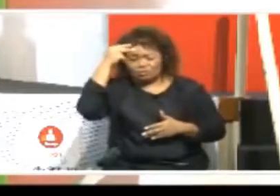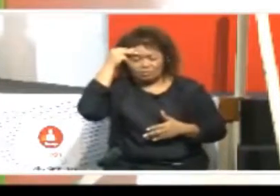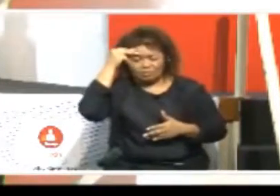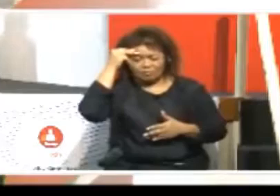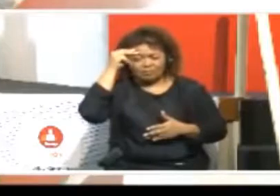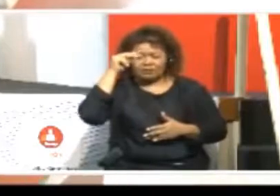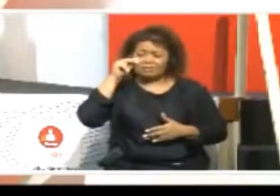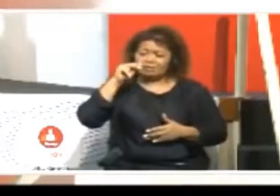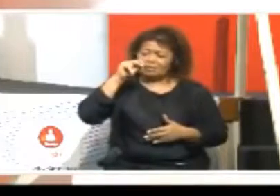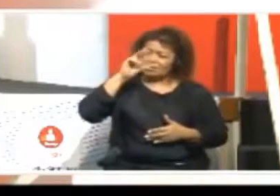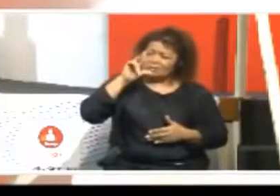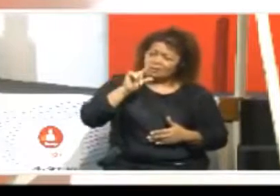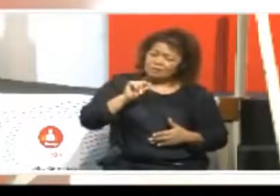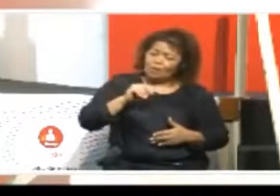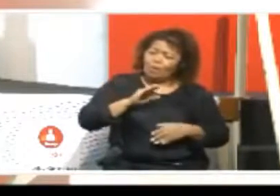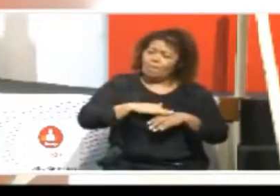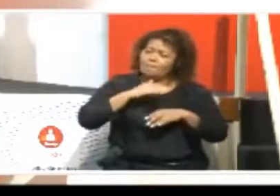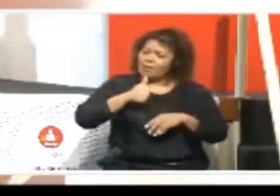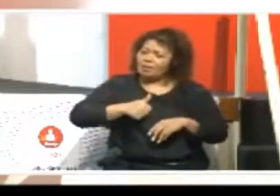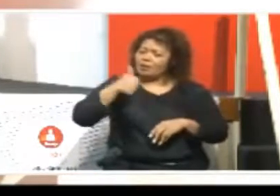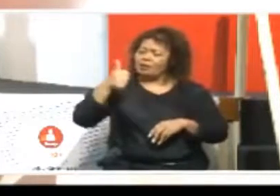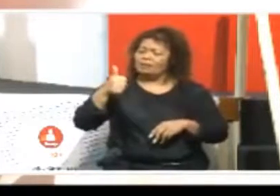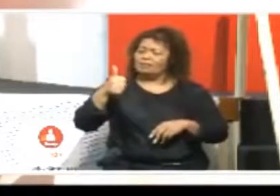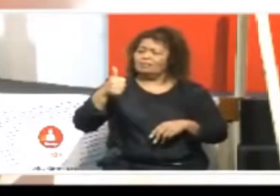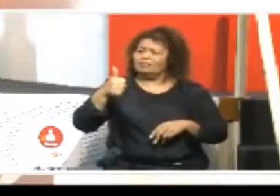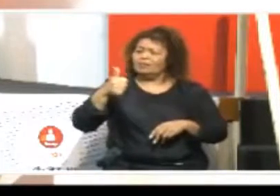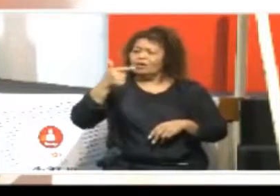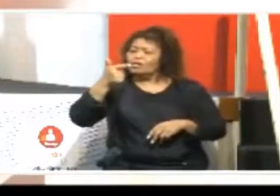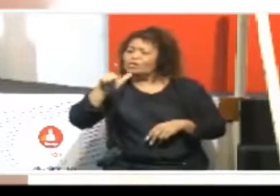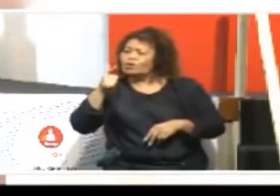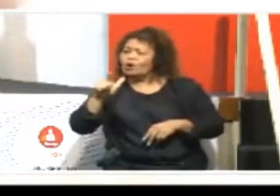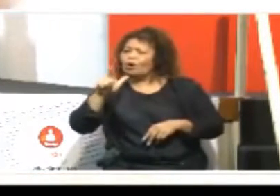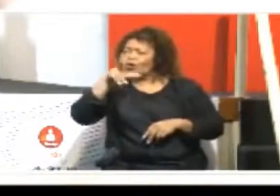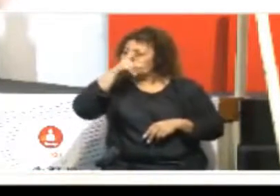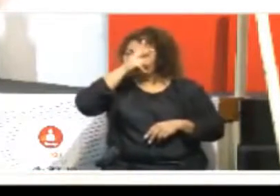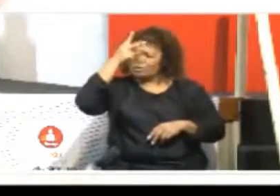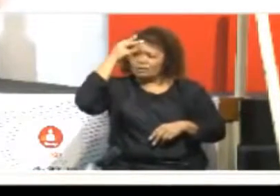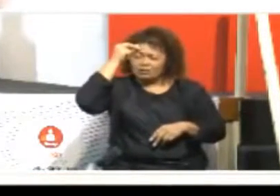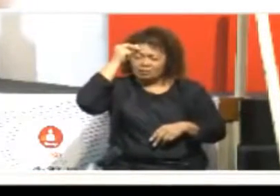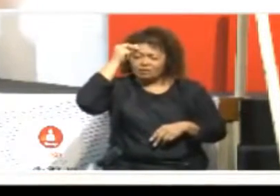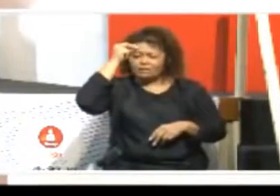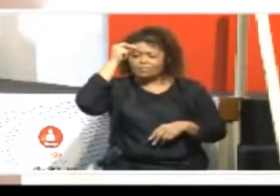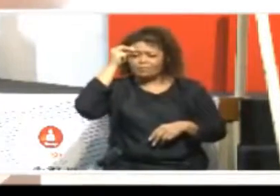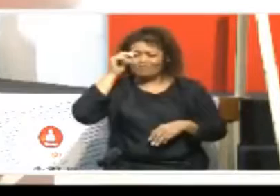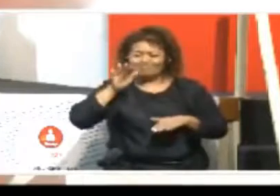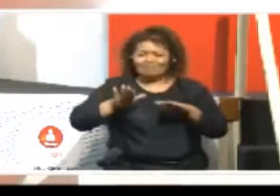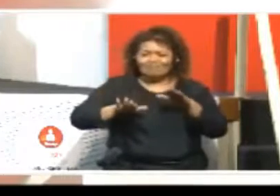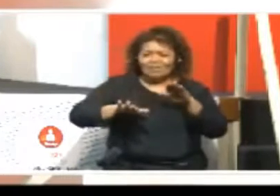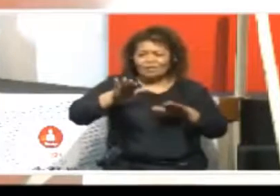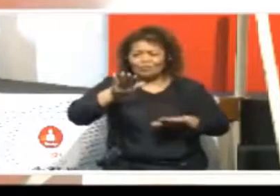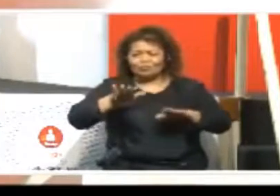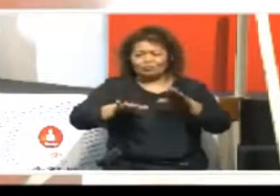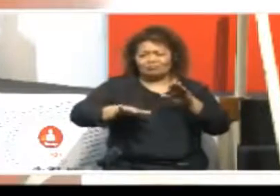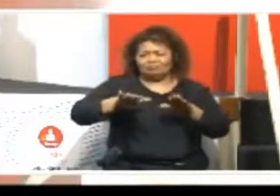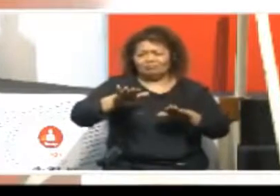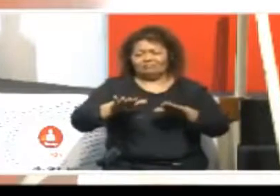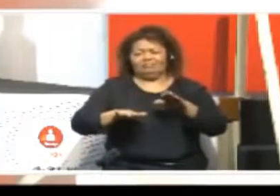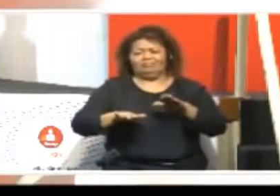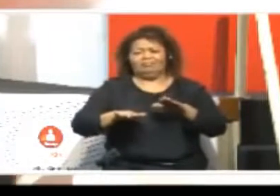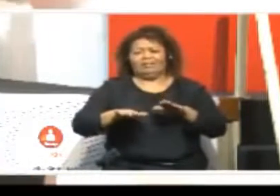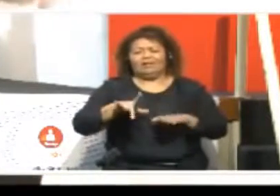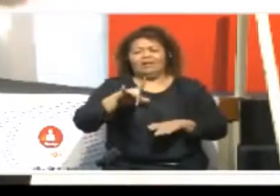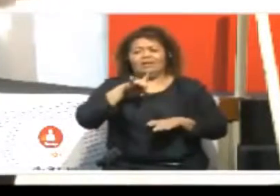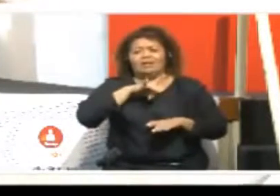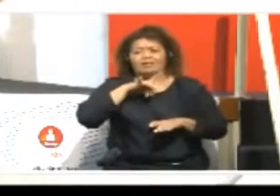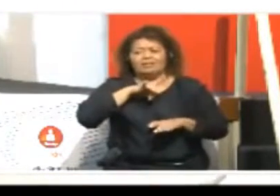medio, siguiente por favor, y otros municipios que oscilan mucho. Eso es en términos de proporcionar educación